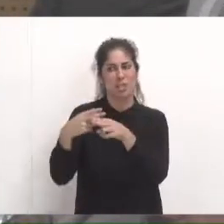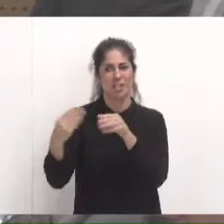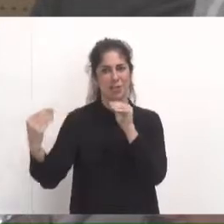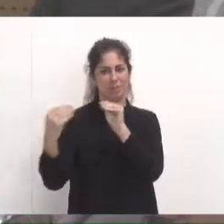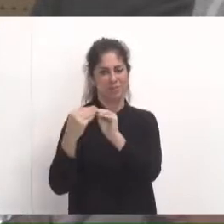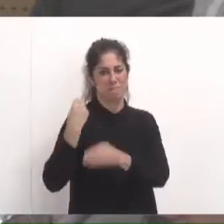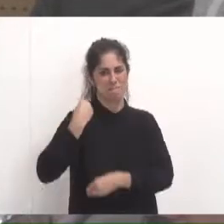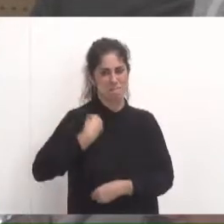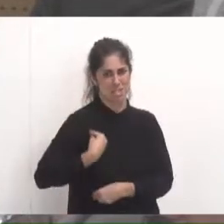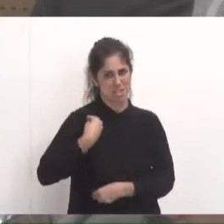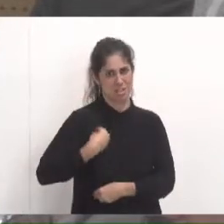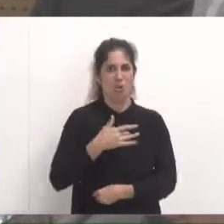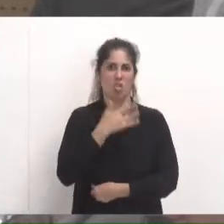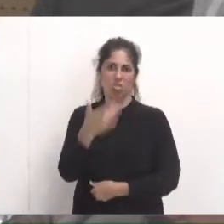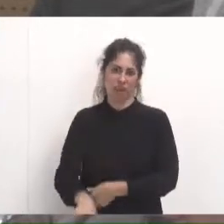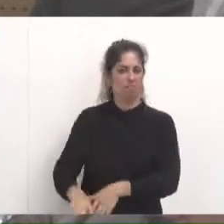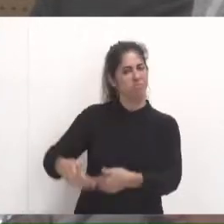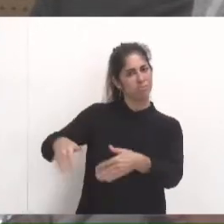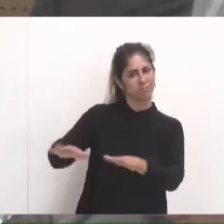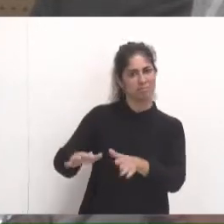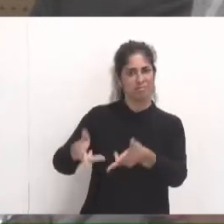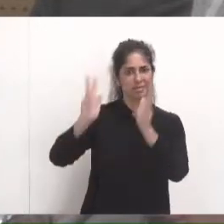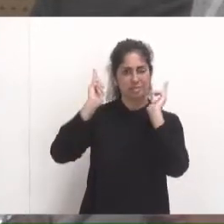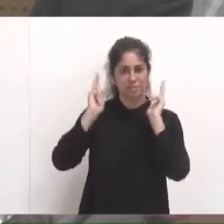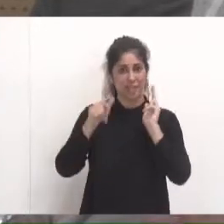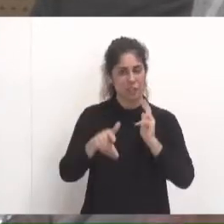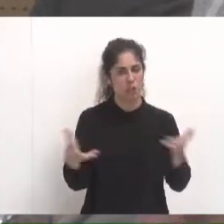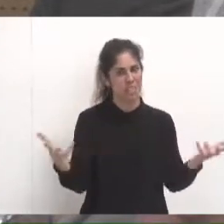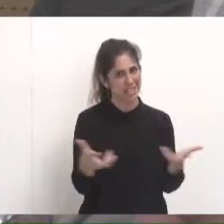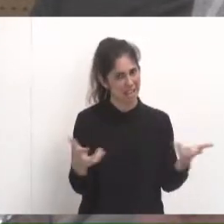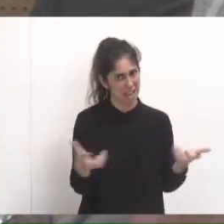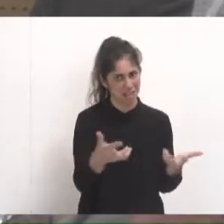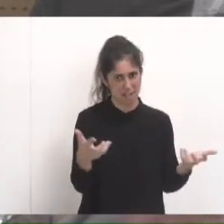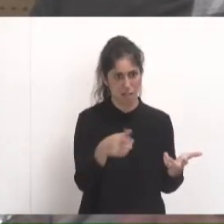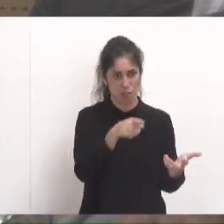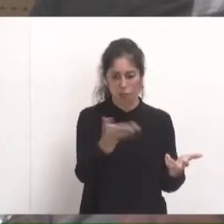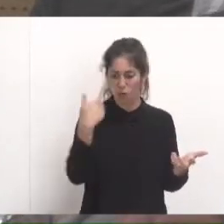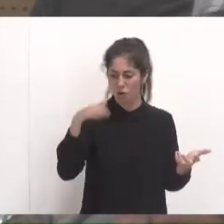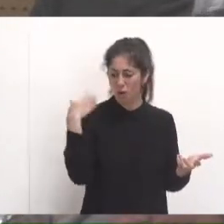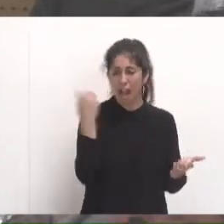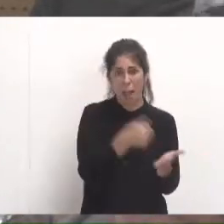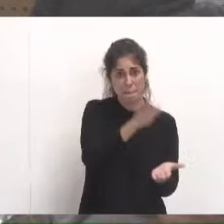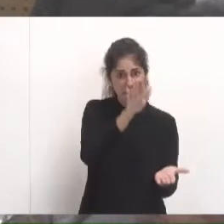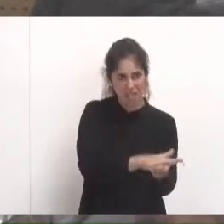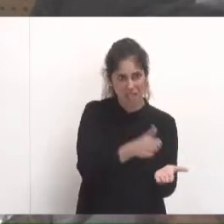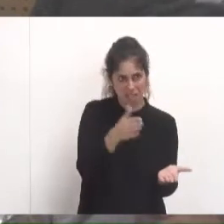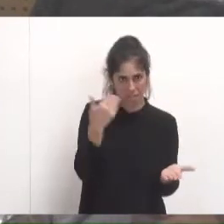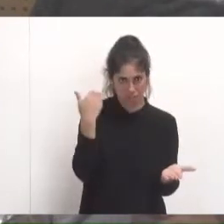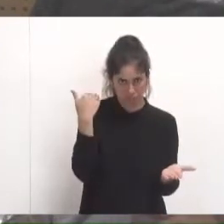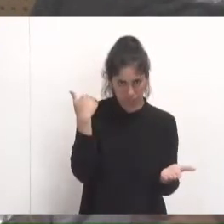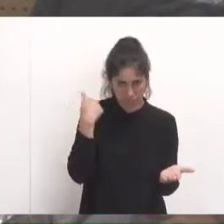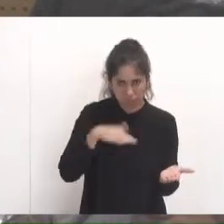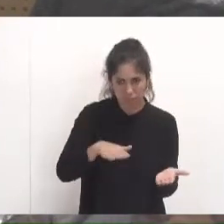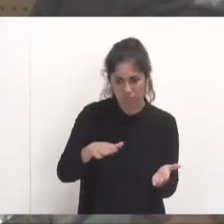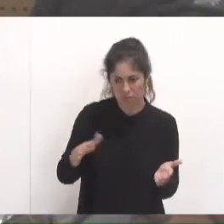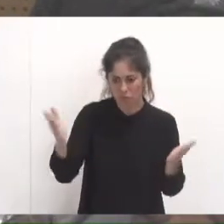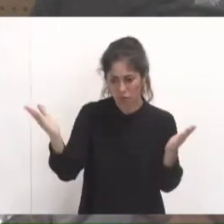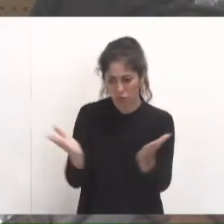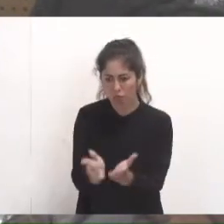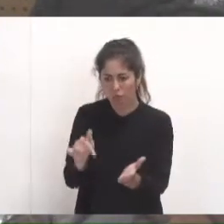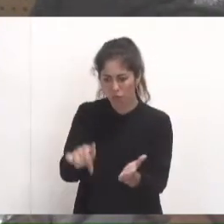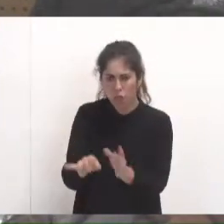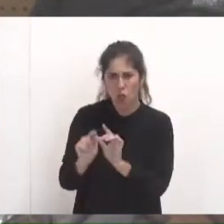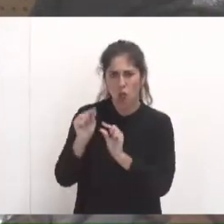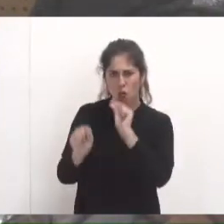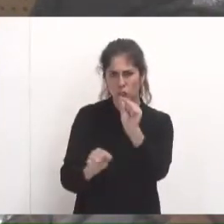grave, señor consejero, tan grave que usted debió dimitir, nada más conocer que se abría expediente para declarar contaminado a la zona afectada por